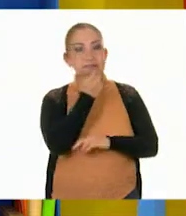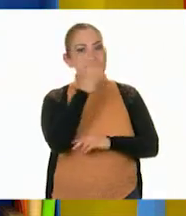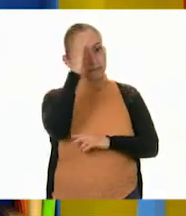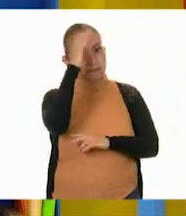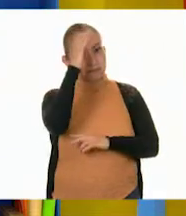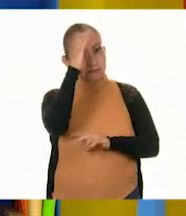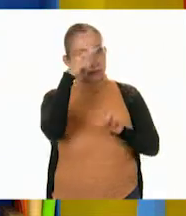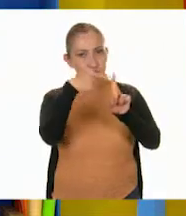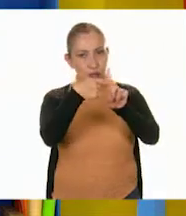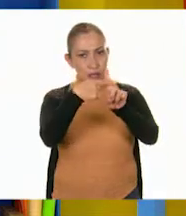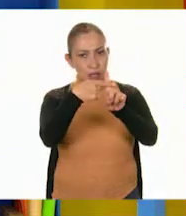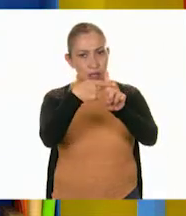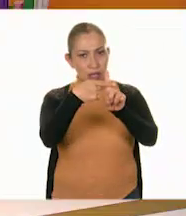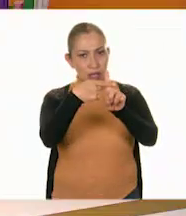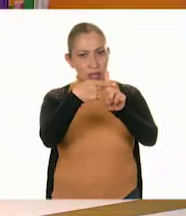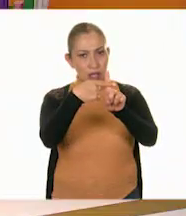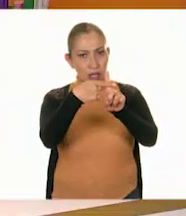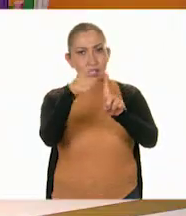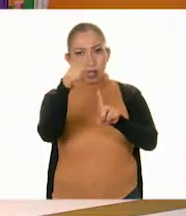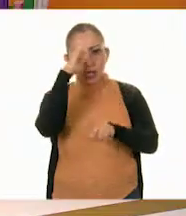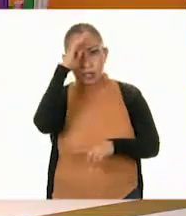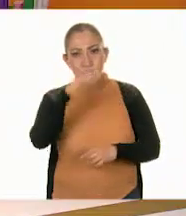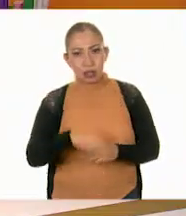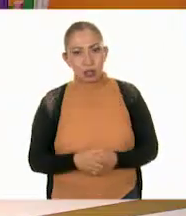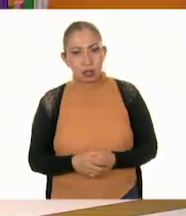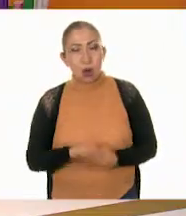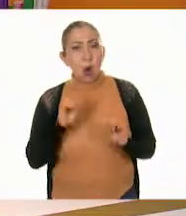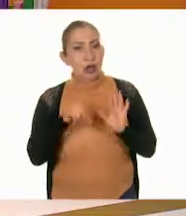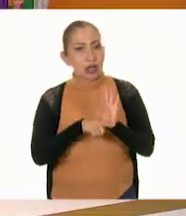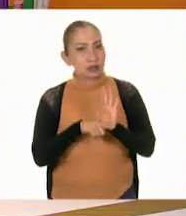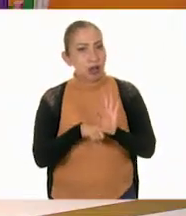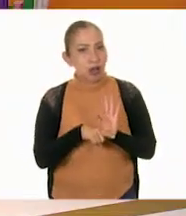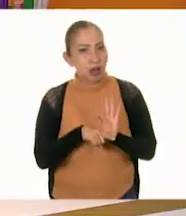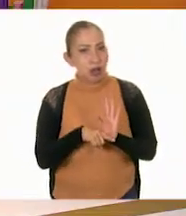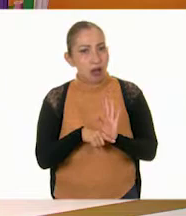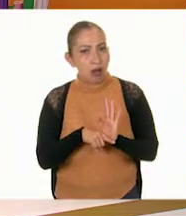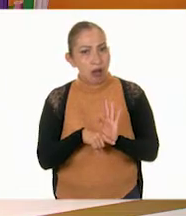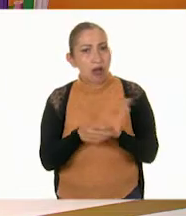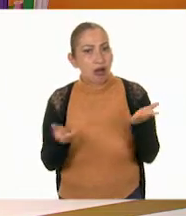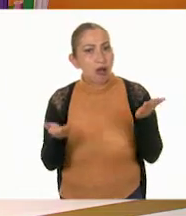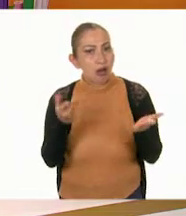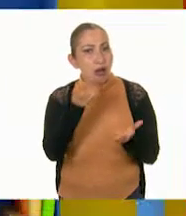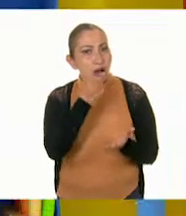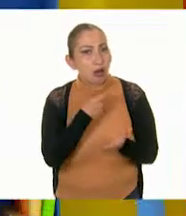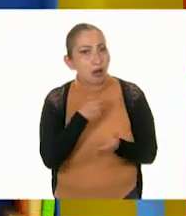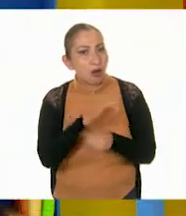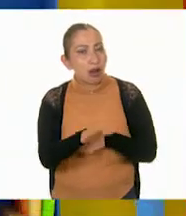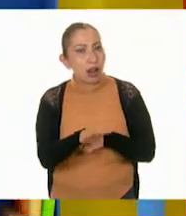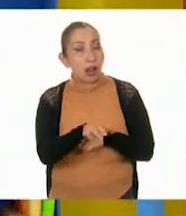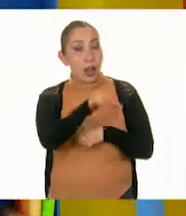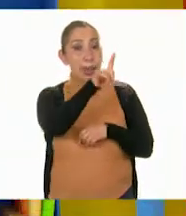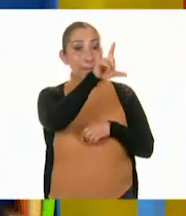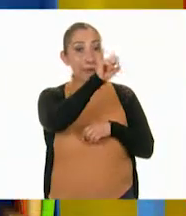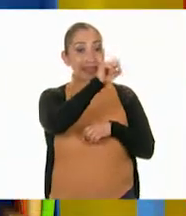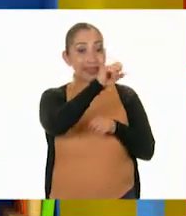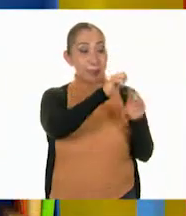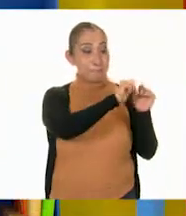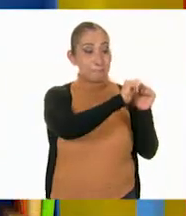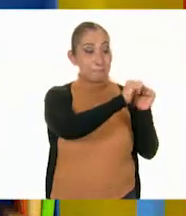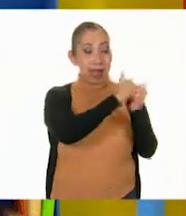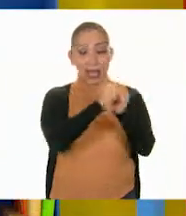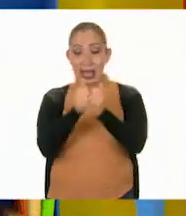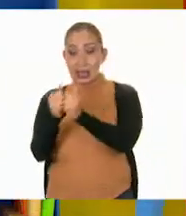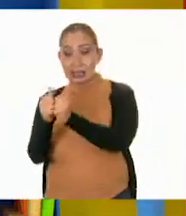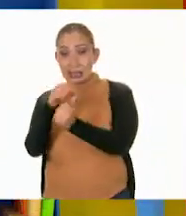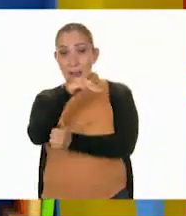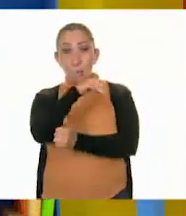una suma? ¿Una suma? ¿Ustedes qué opinan? ¿O una resta? Nos habíamos comentado... ¿Qué dicen las niñas y los niños? Que eran 20 por 2, ¿no? Ajá. Que eran